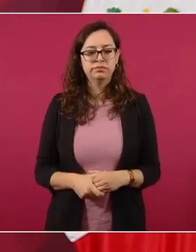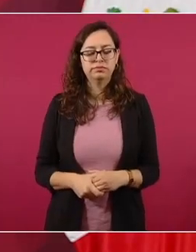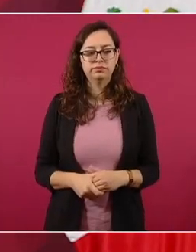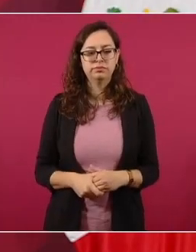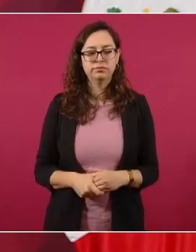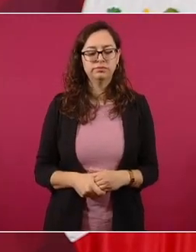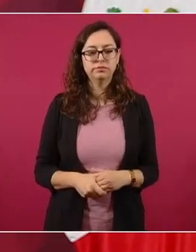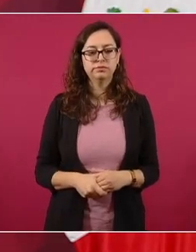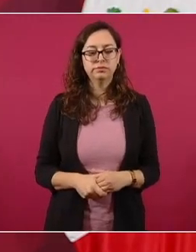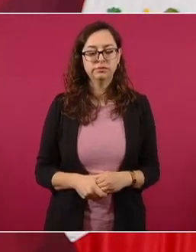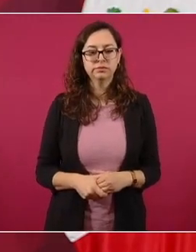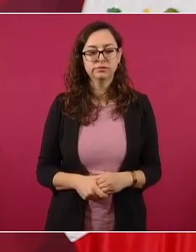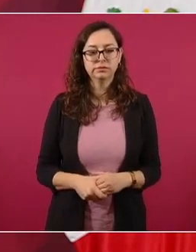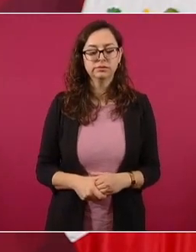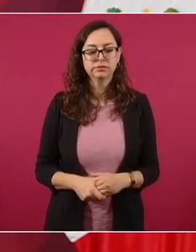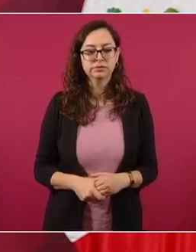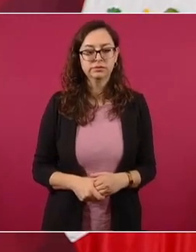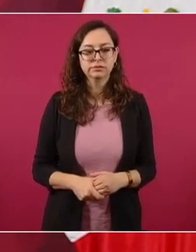para